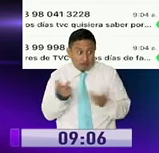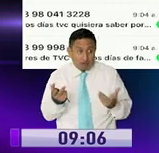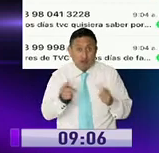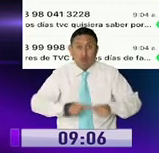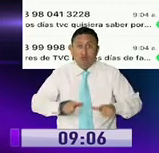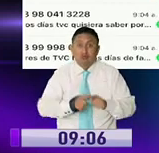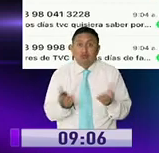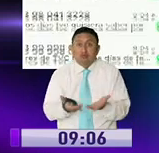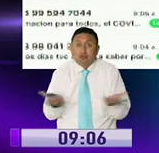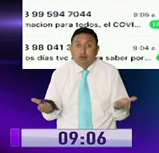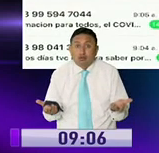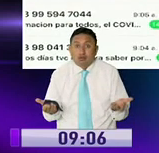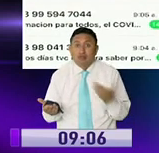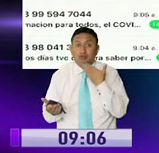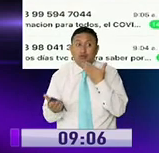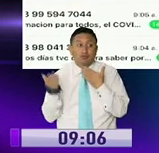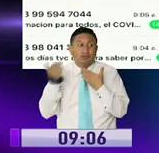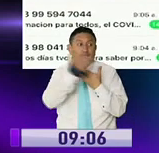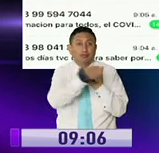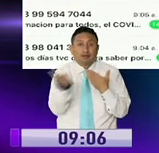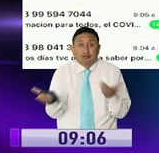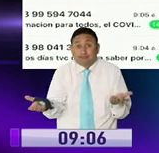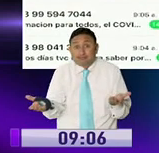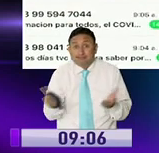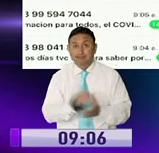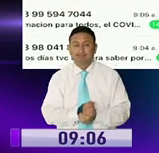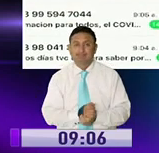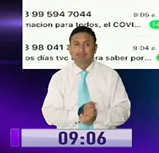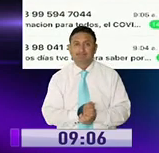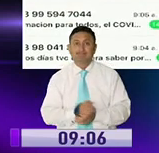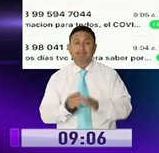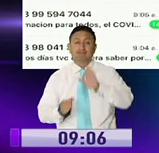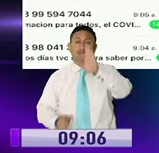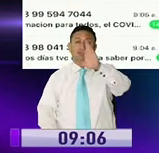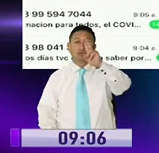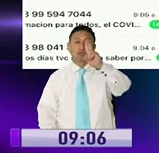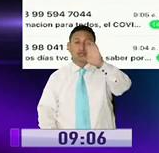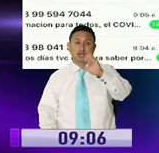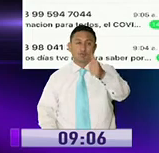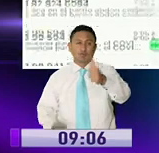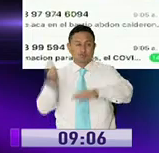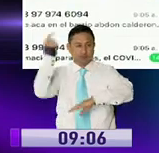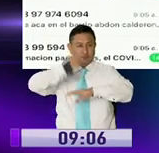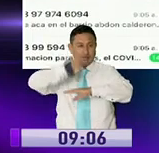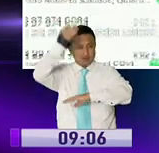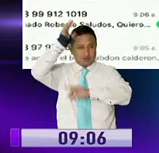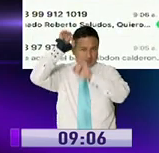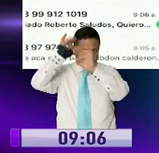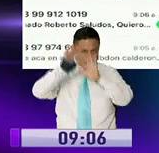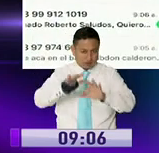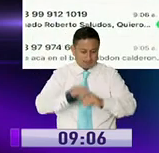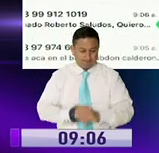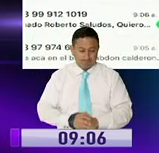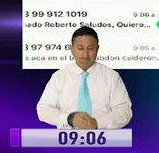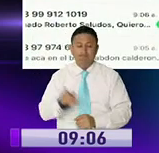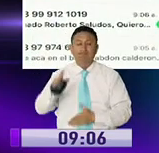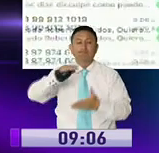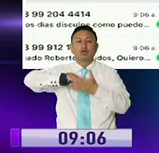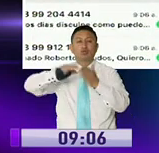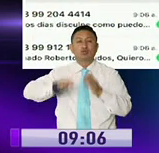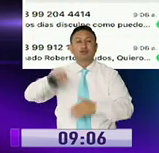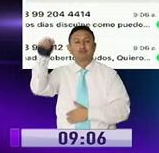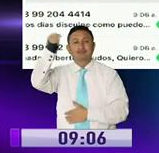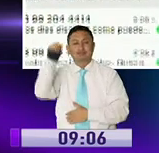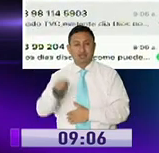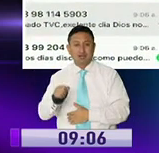noticiero. Exacto. Dónde están desabastecidos. Estimado TVC, excelente día, Dios nos bendiga. La consulta es qué va a pasar con estudiantes de la sierra